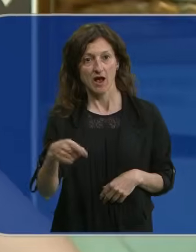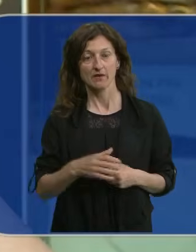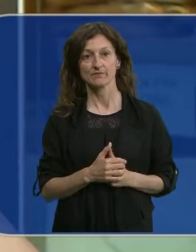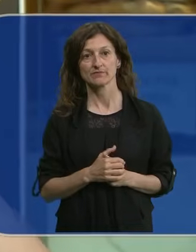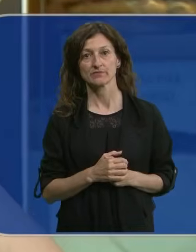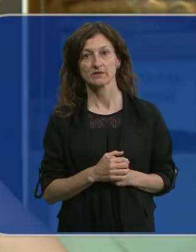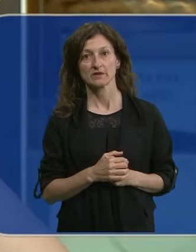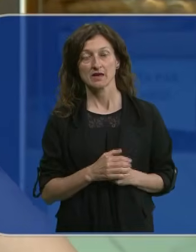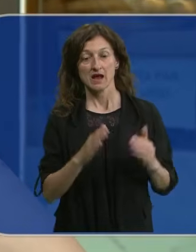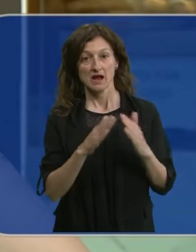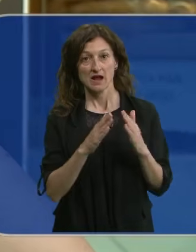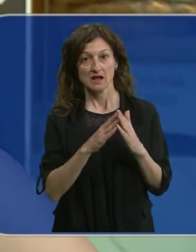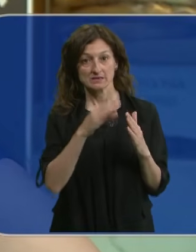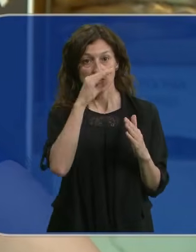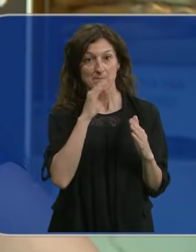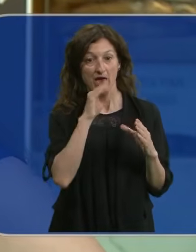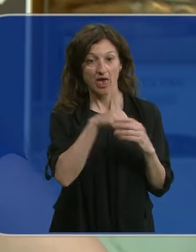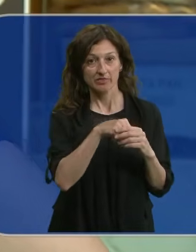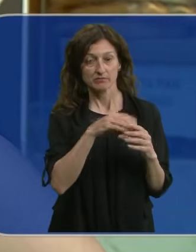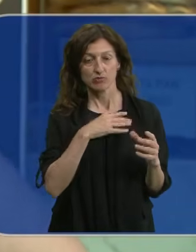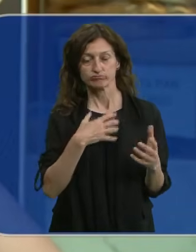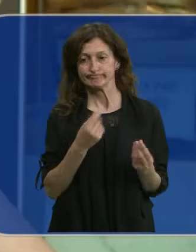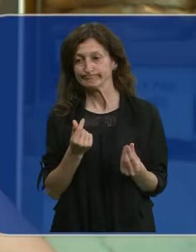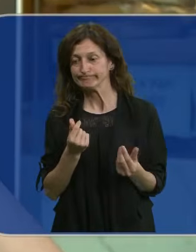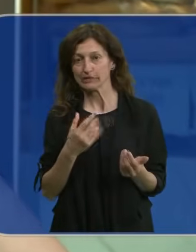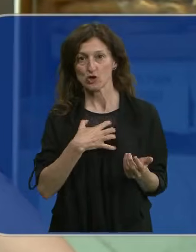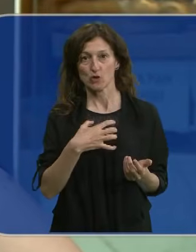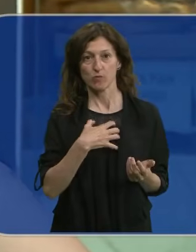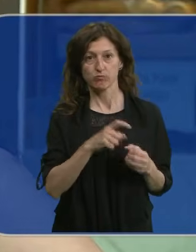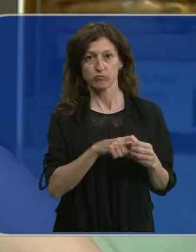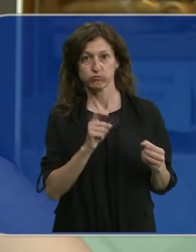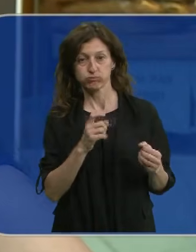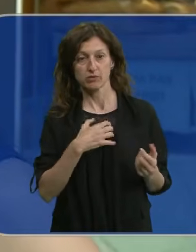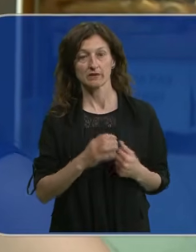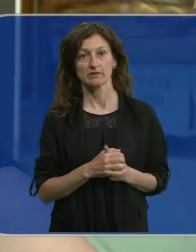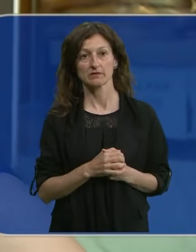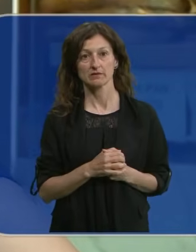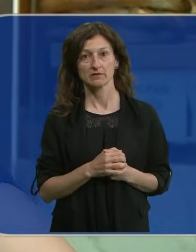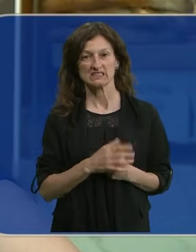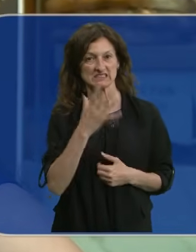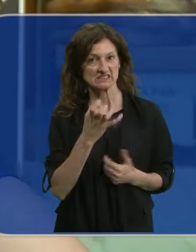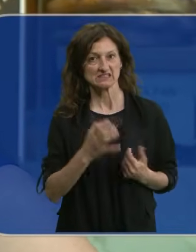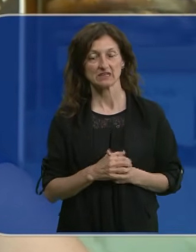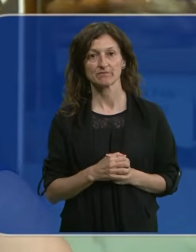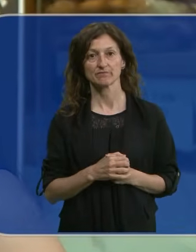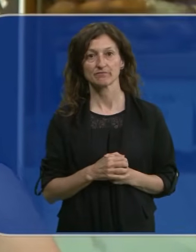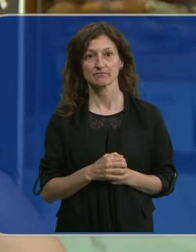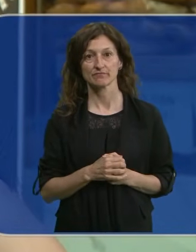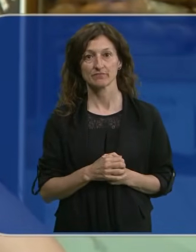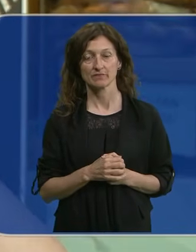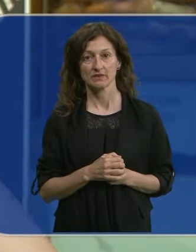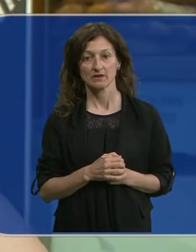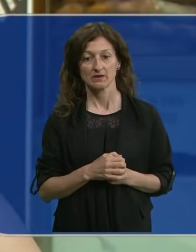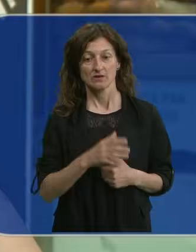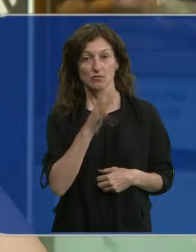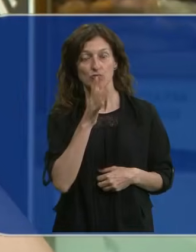Mucha gente es eso, se queda con sus padres porque no se pueden permitir el independizarse y pues, es un poco triste. O sea, ya no solo